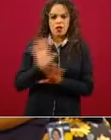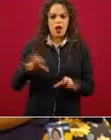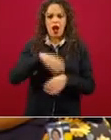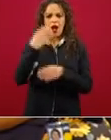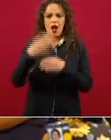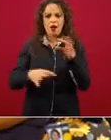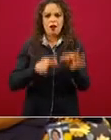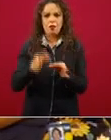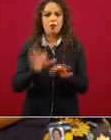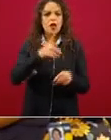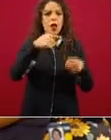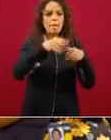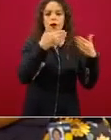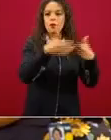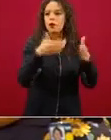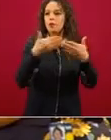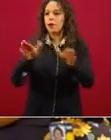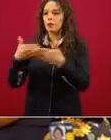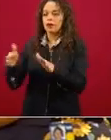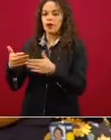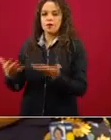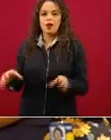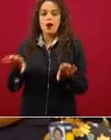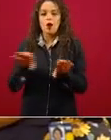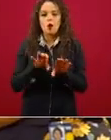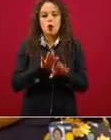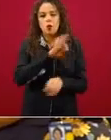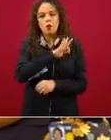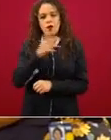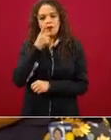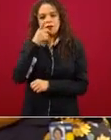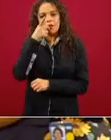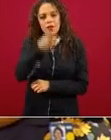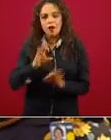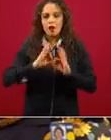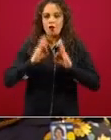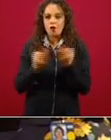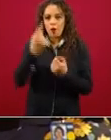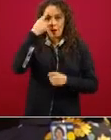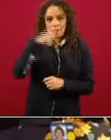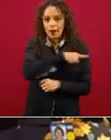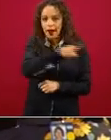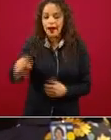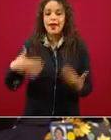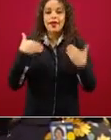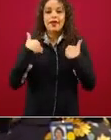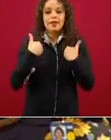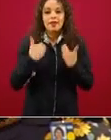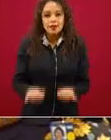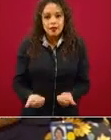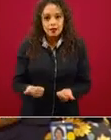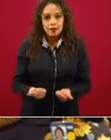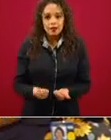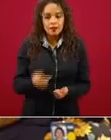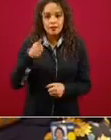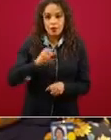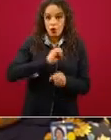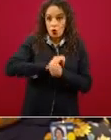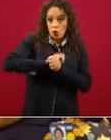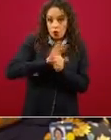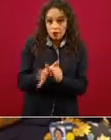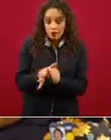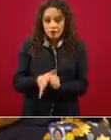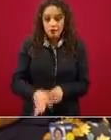sus puertas? O sea, ¿cómo hacerles entender que, como usted mismo ha dicho, pues el coronavirus sigue aquí y va a seguir